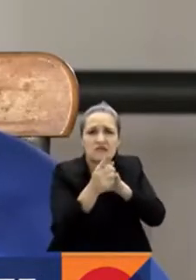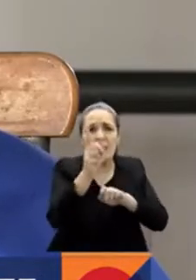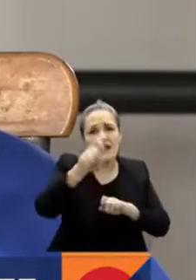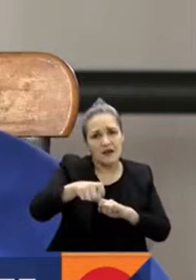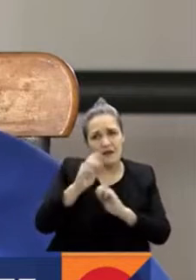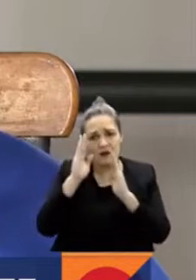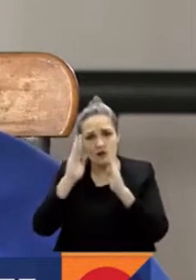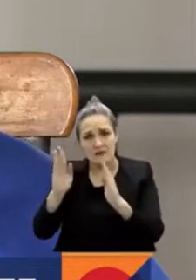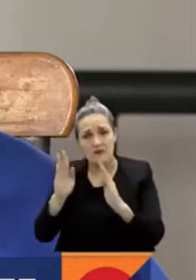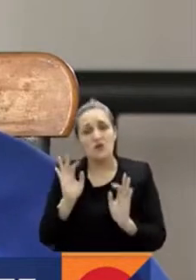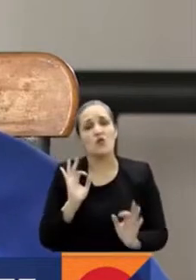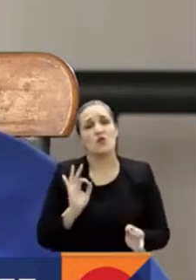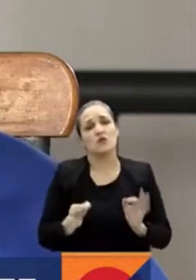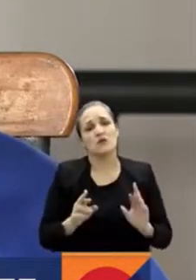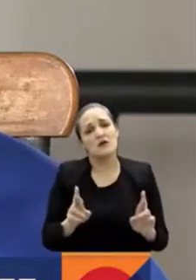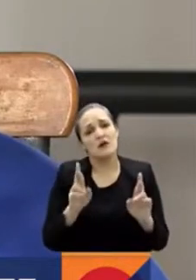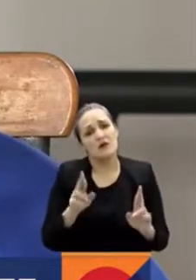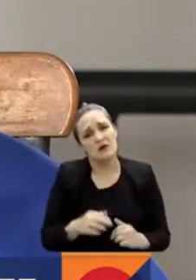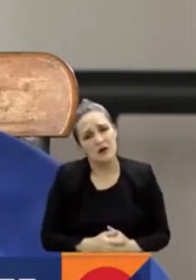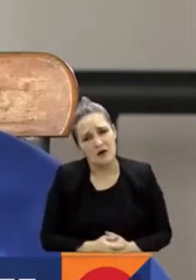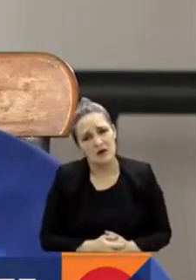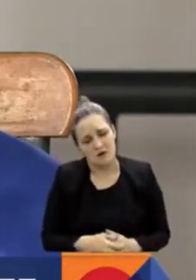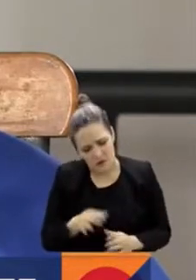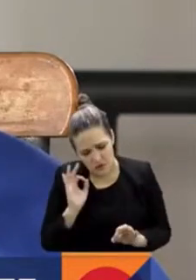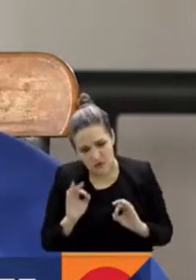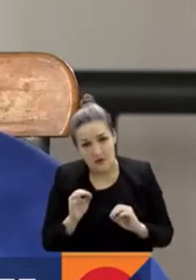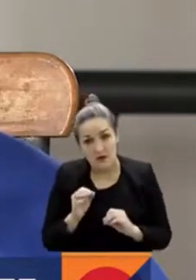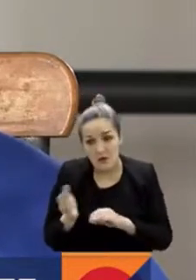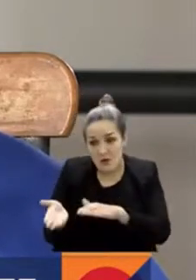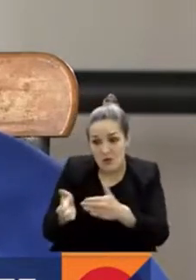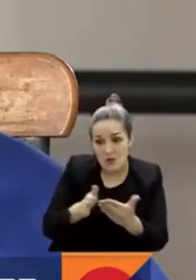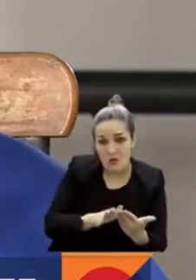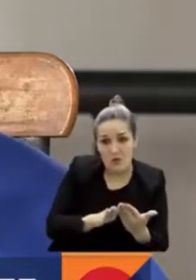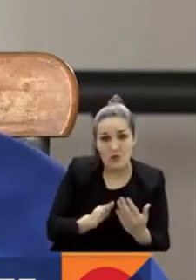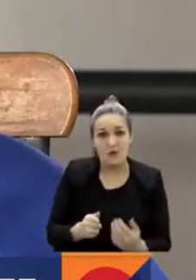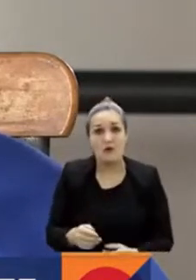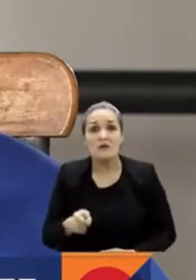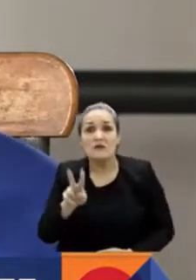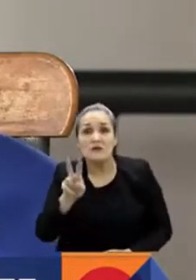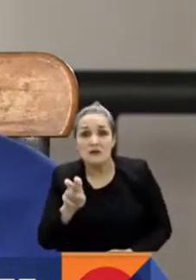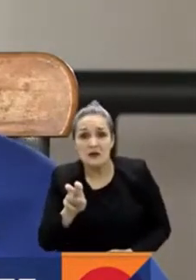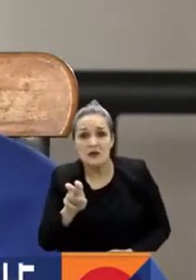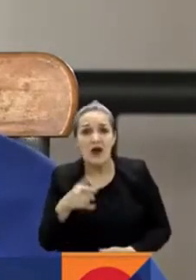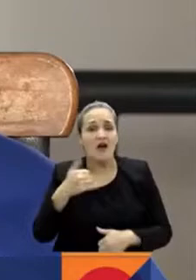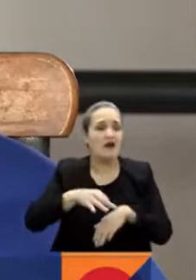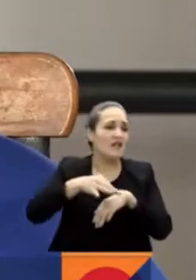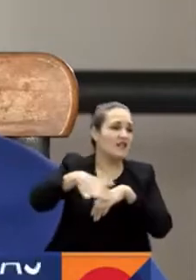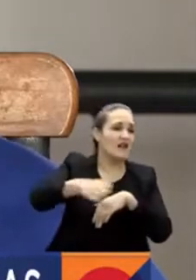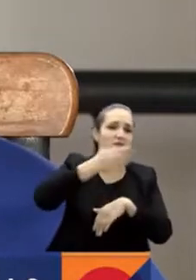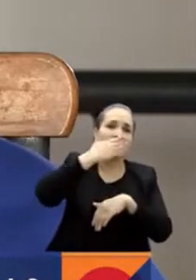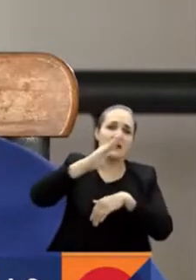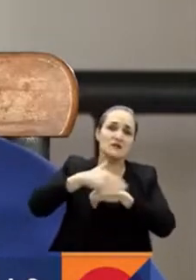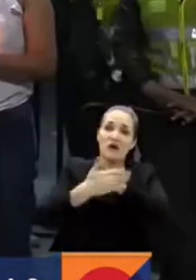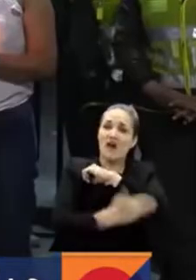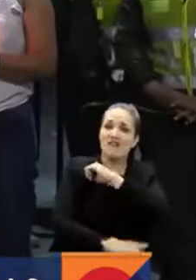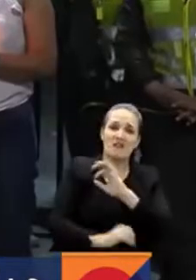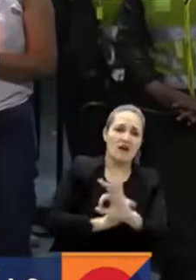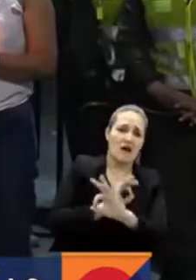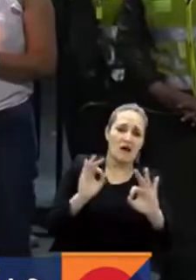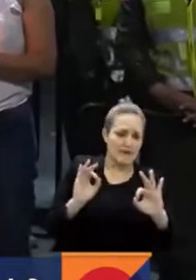justicia y que estas muertes de estos muchachos, entre esos no quede impune, por favor.